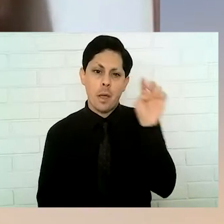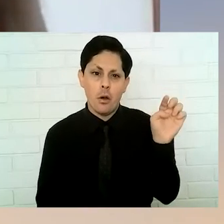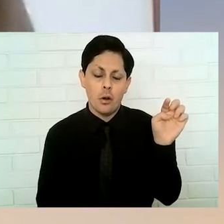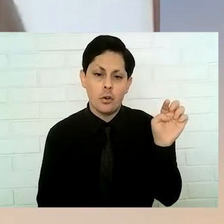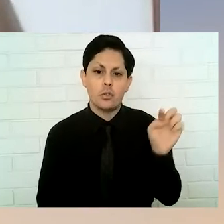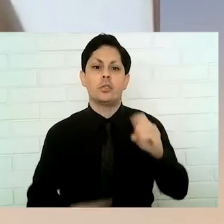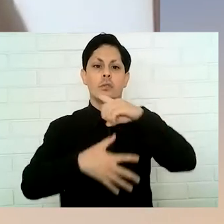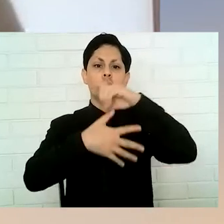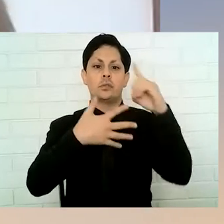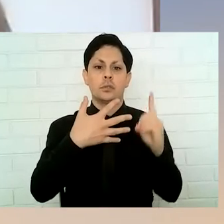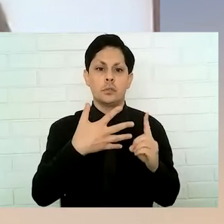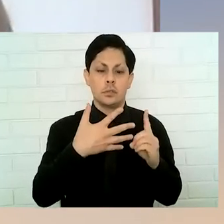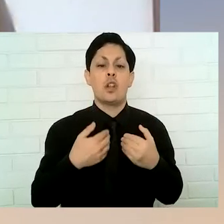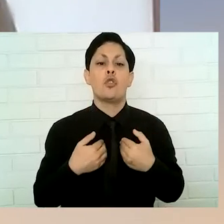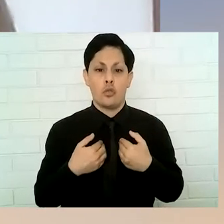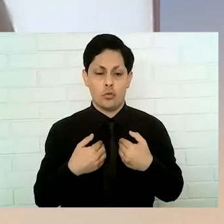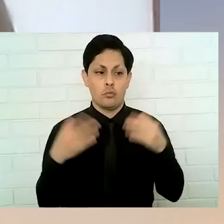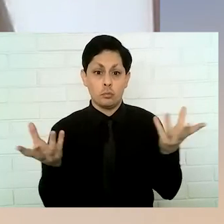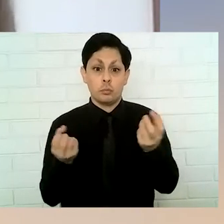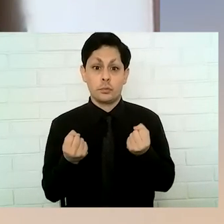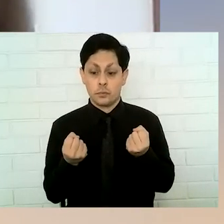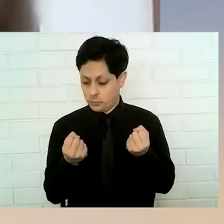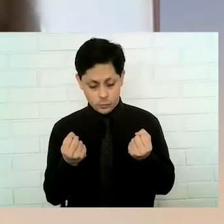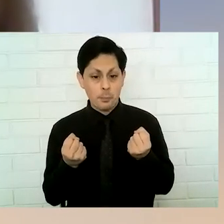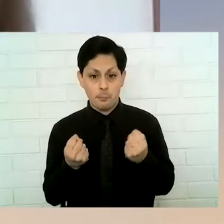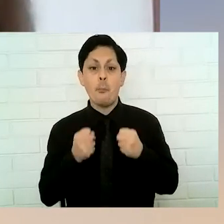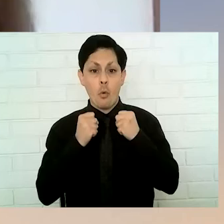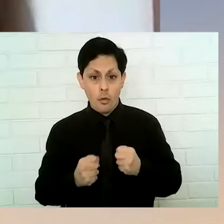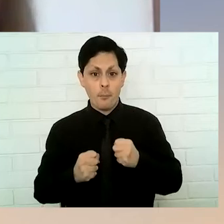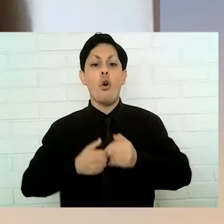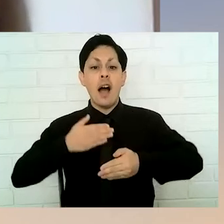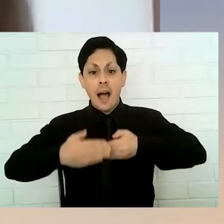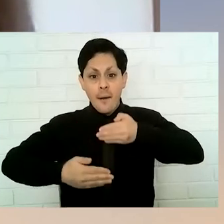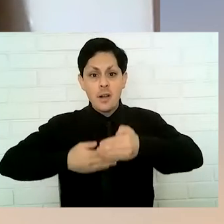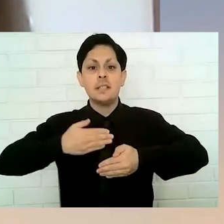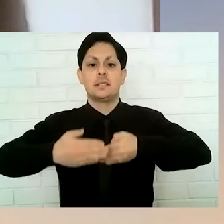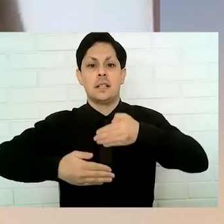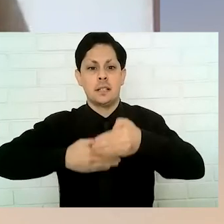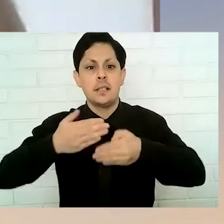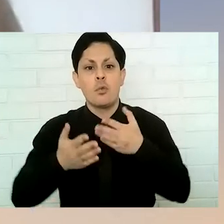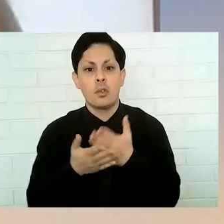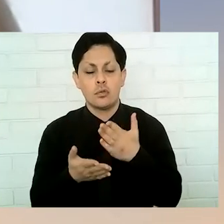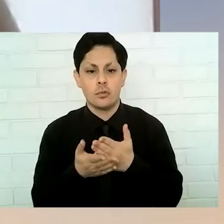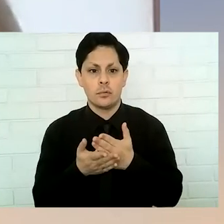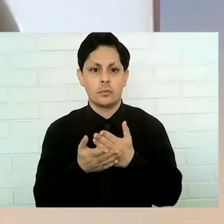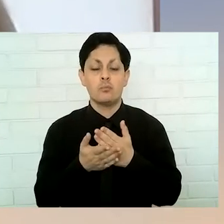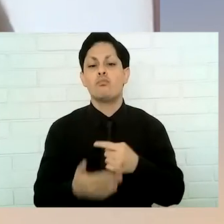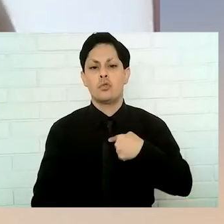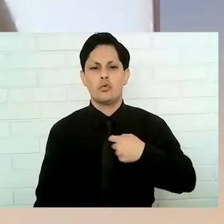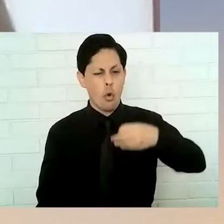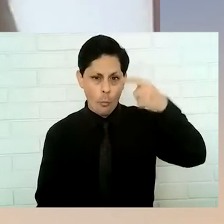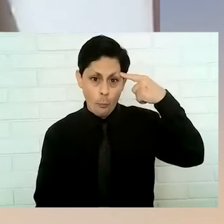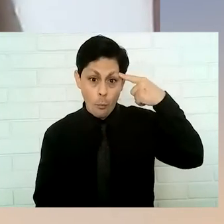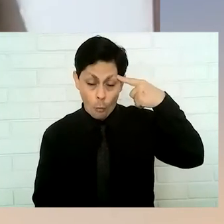diversidad, es lo que nos permite avanzar en educación. Eso yo estoy